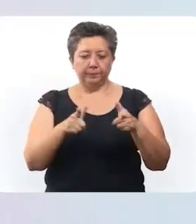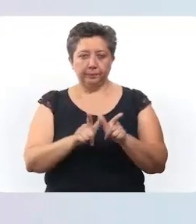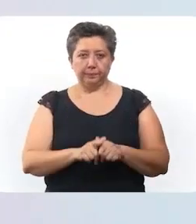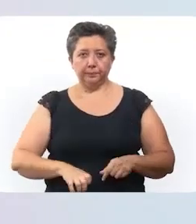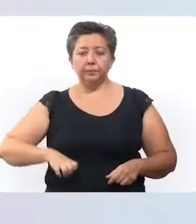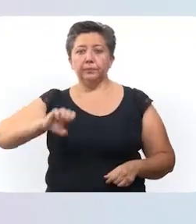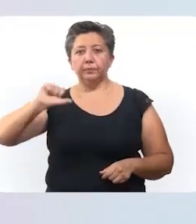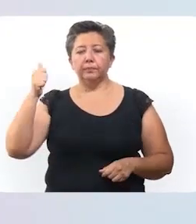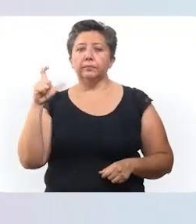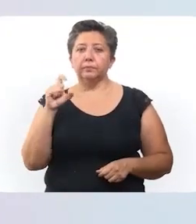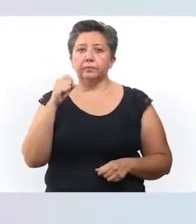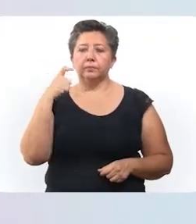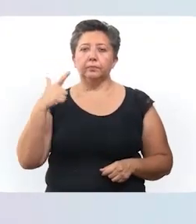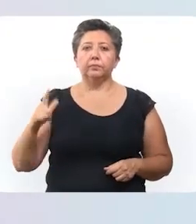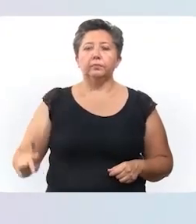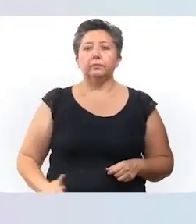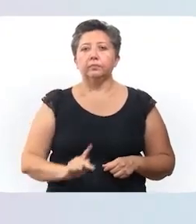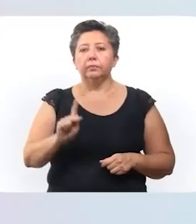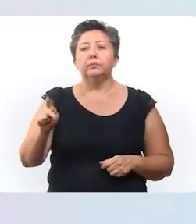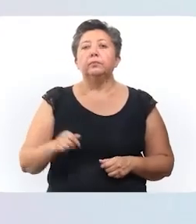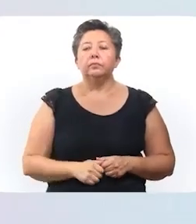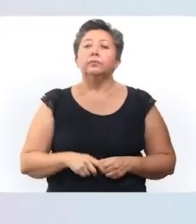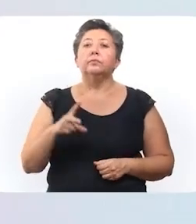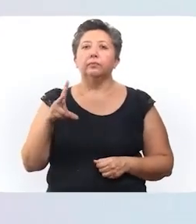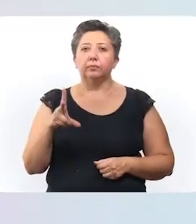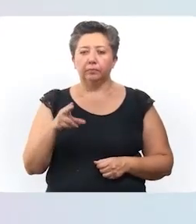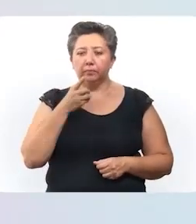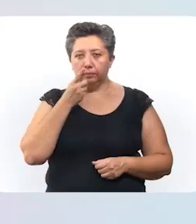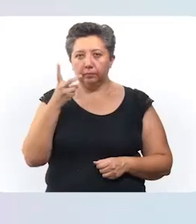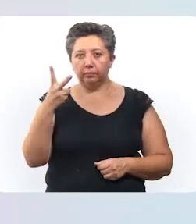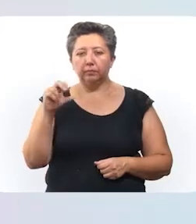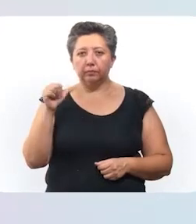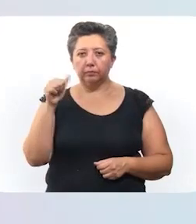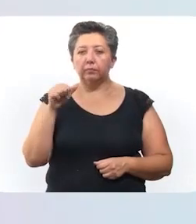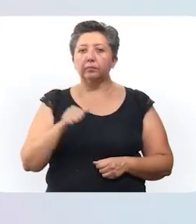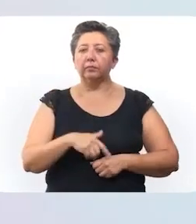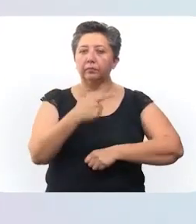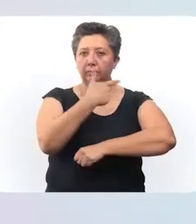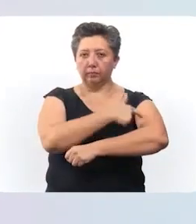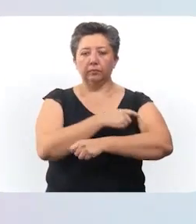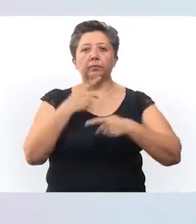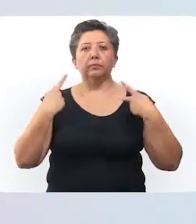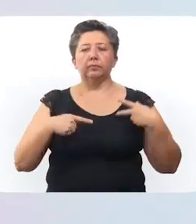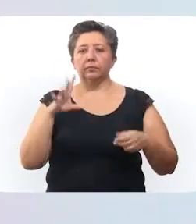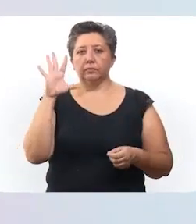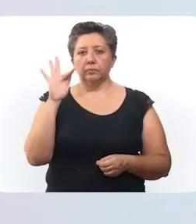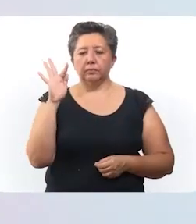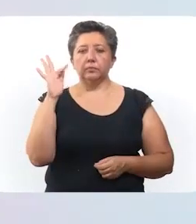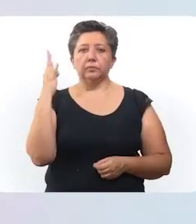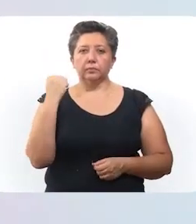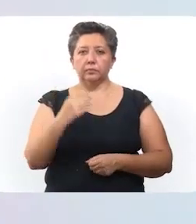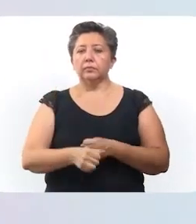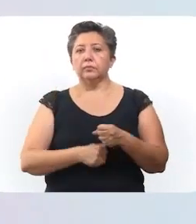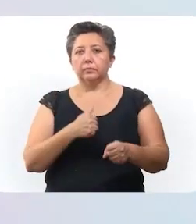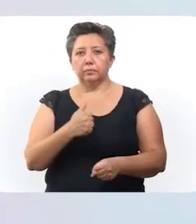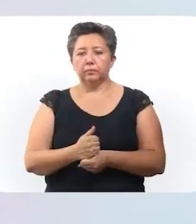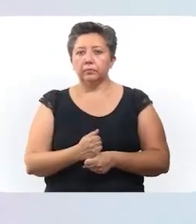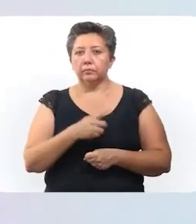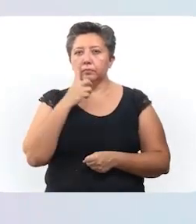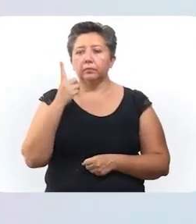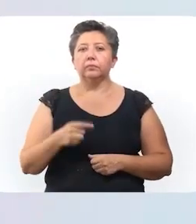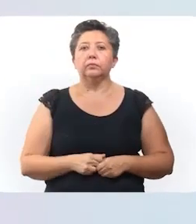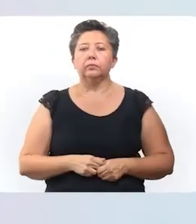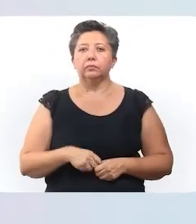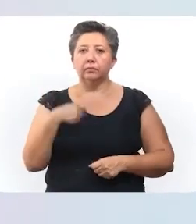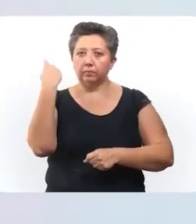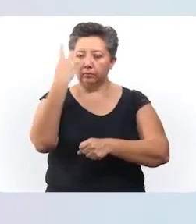edad en otros 27 municipios. Además, el 2 de agosto se vacunará a la población de 40 a 49 años